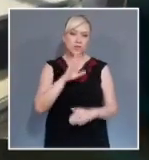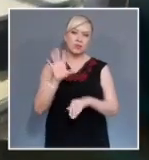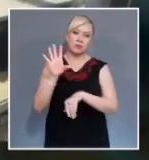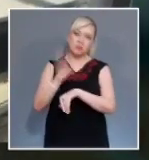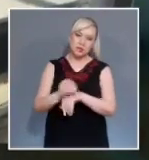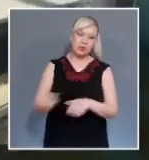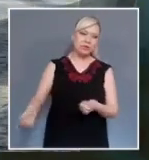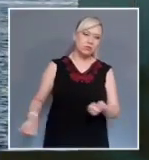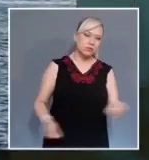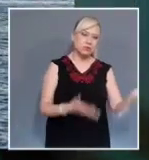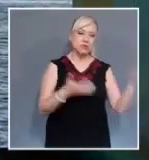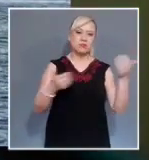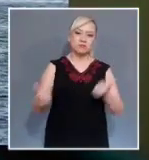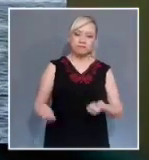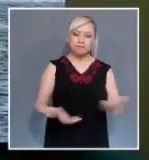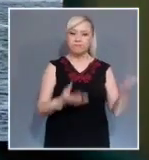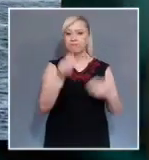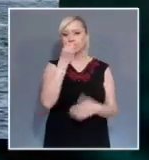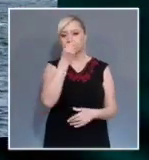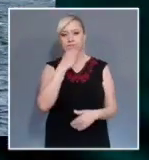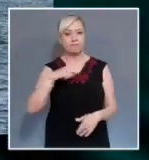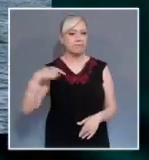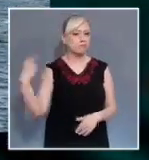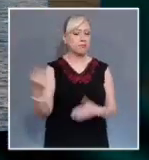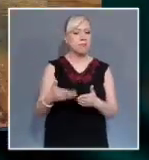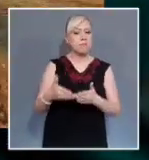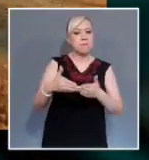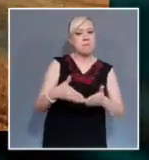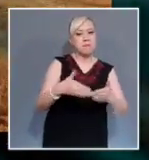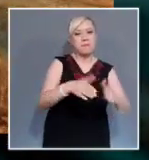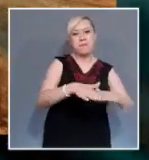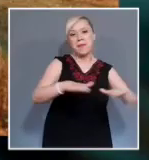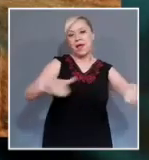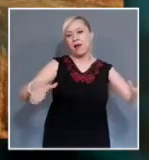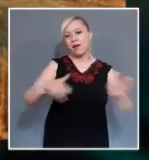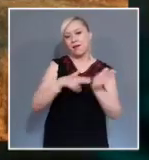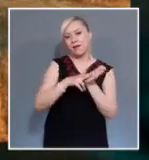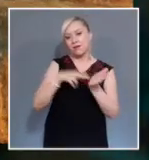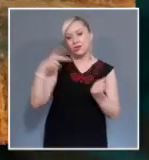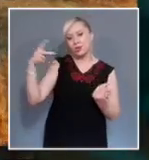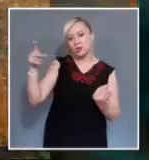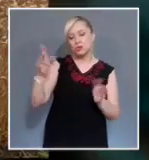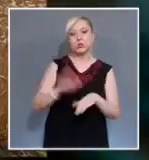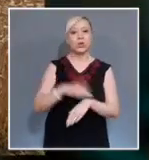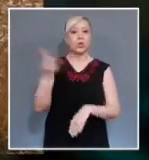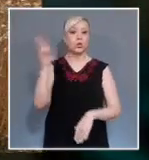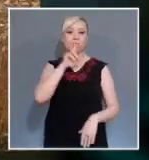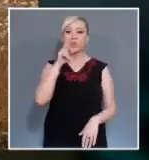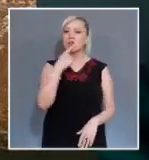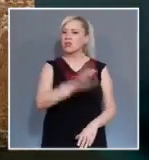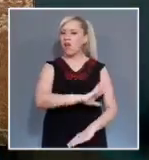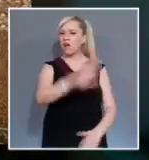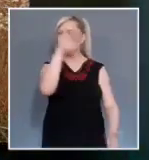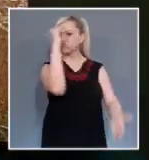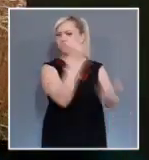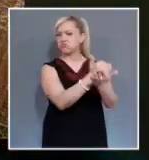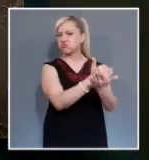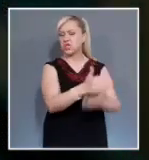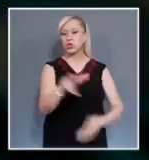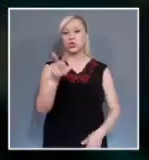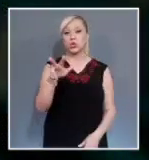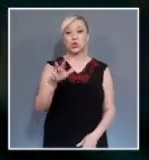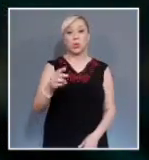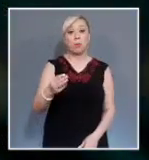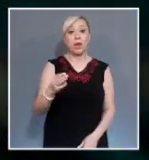los granos ucranianos a través del mar Negro Cabe destacar que Moscú amenazó con terminar este acuerdo el 18 de mayo próximo